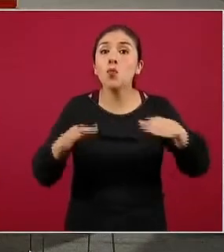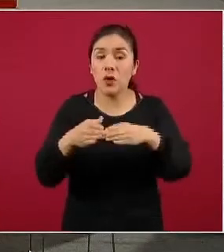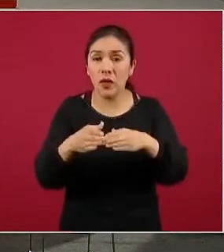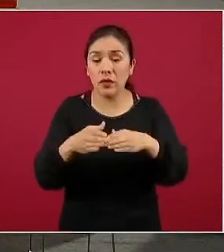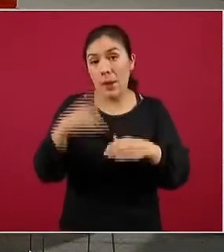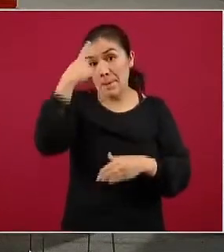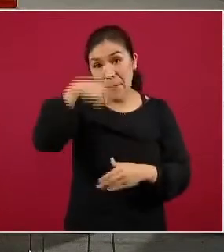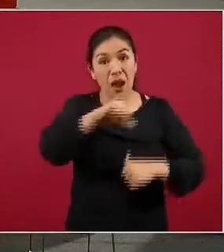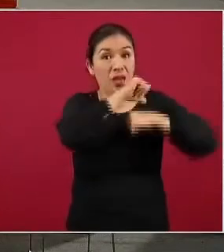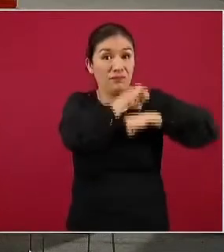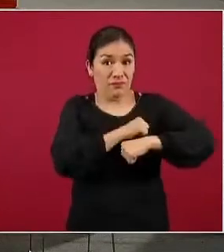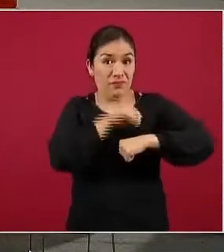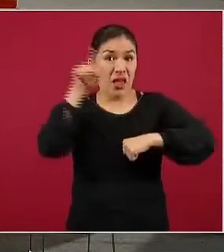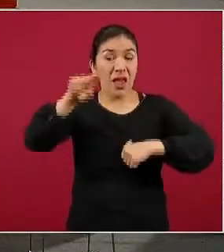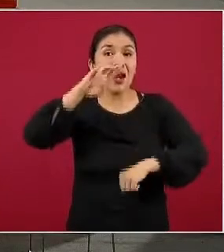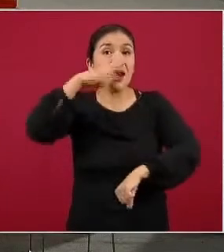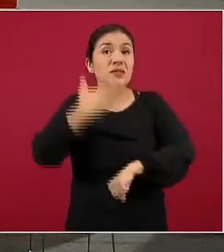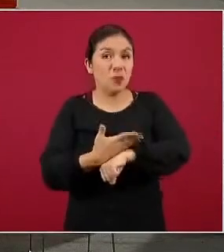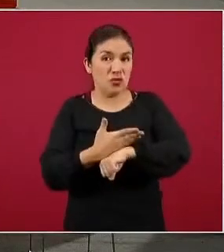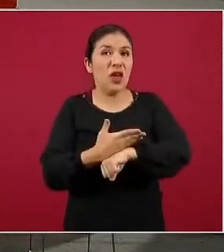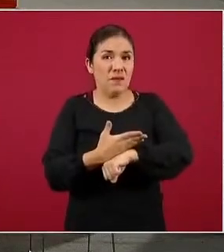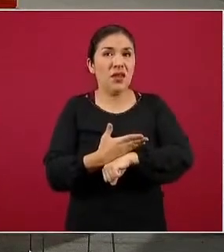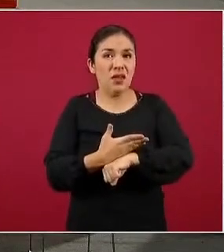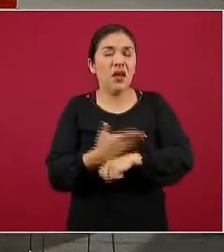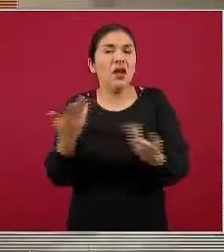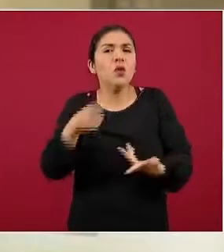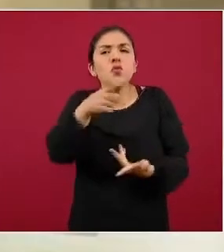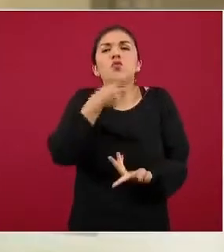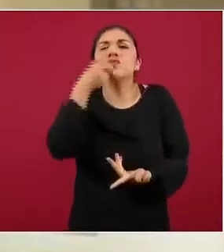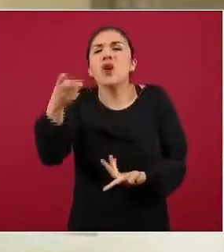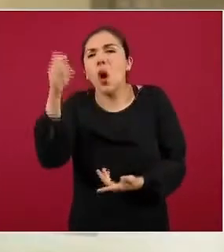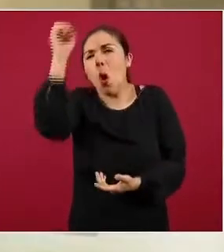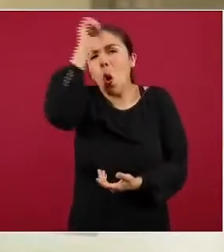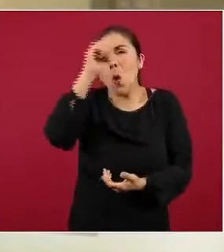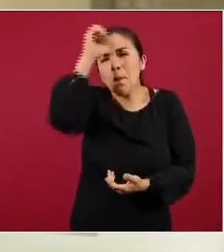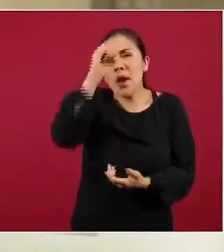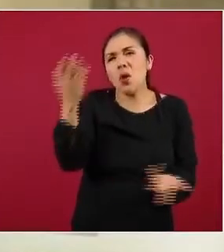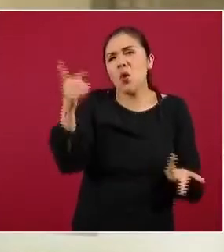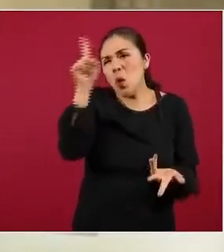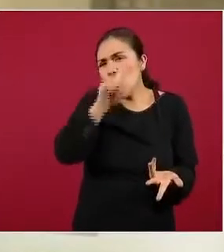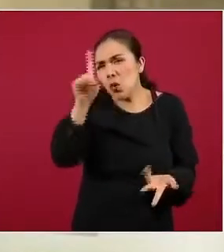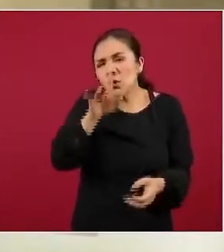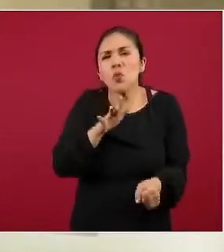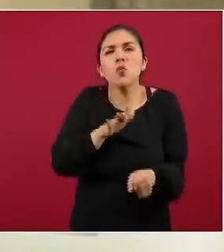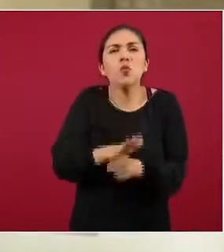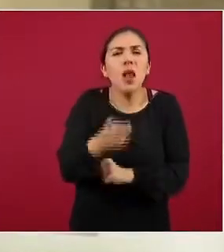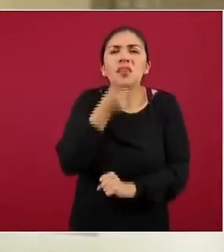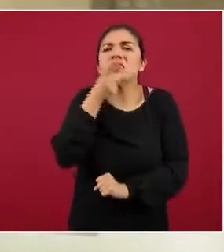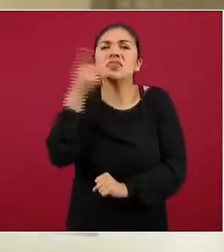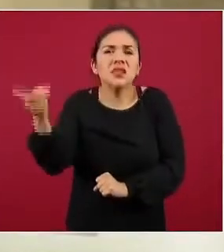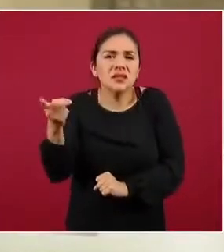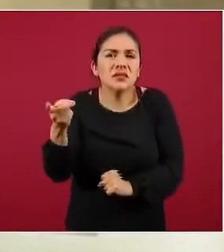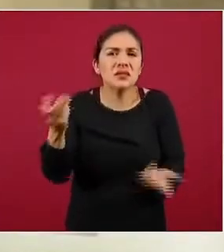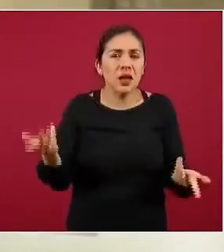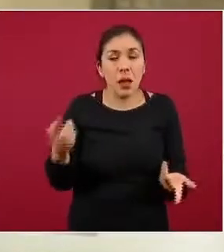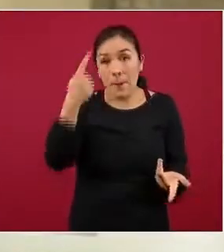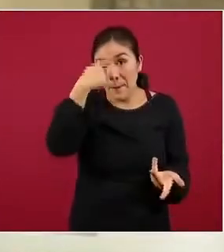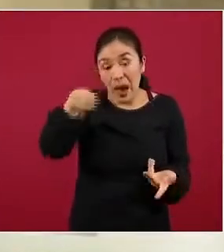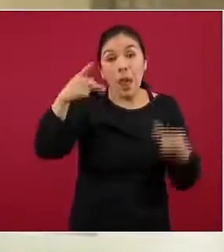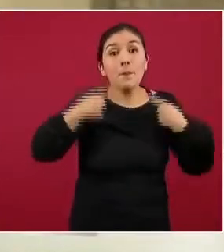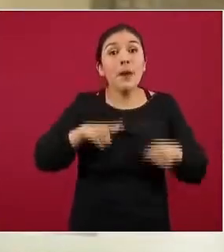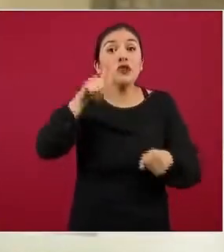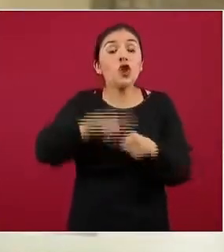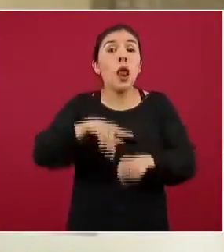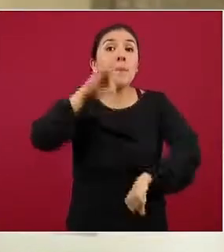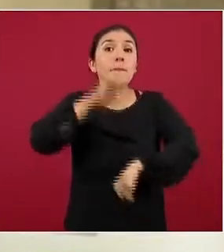para las autoridades responsables, ¿qué comentarios, qué recomendaciones habría para el